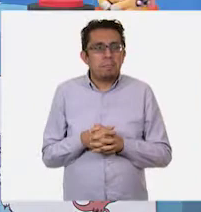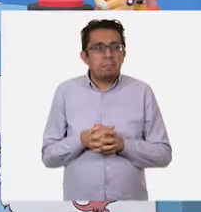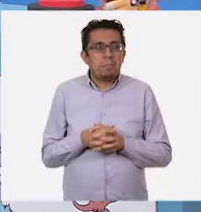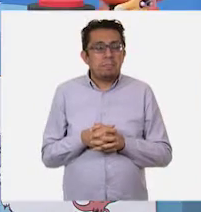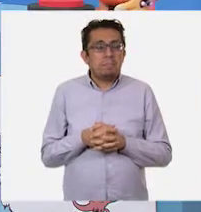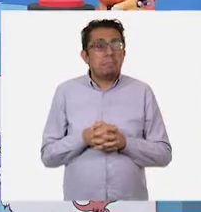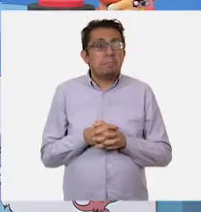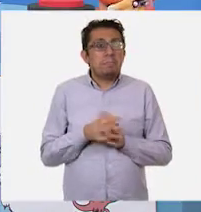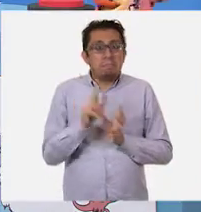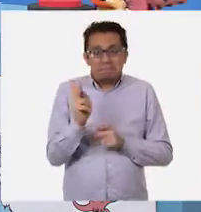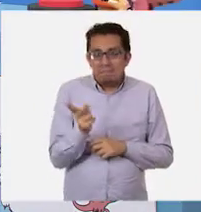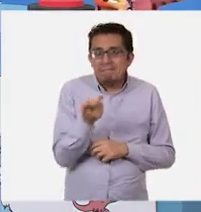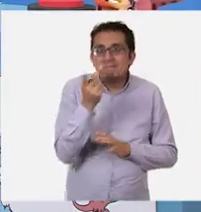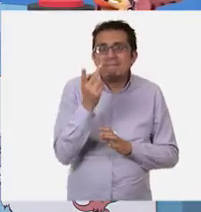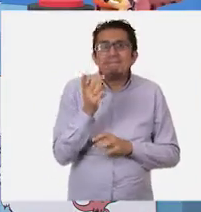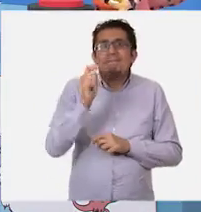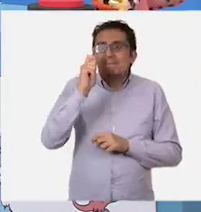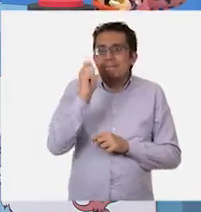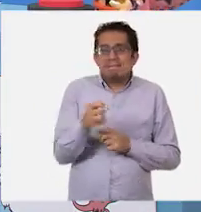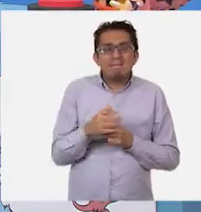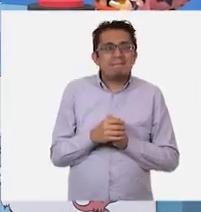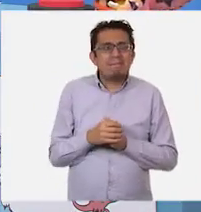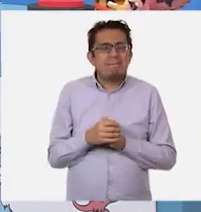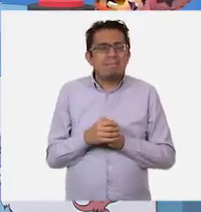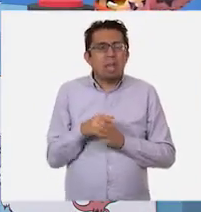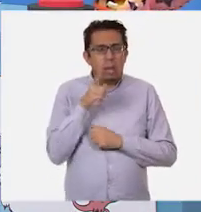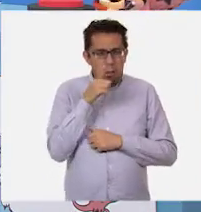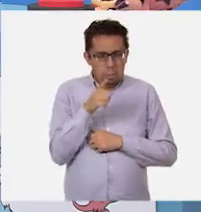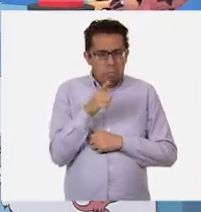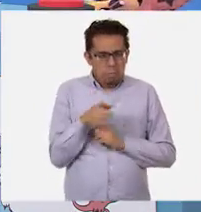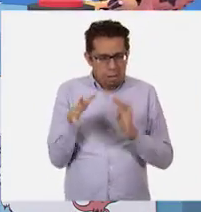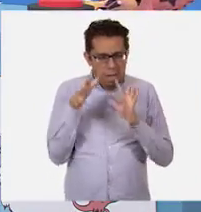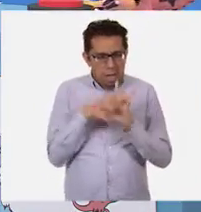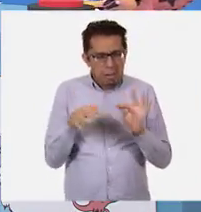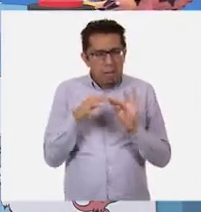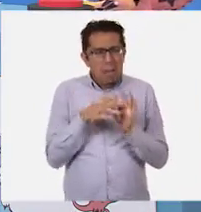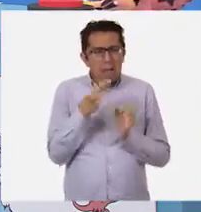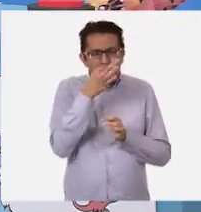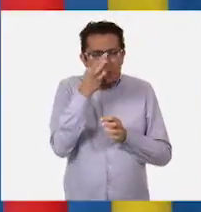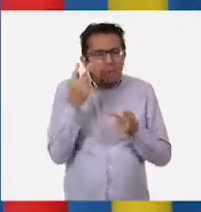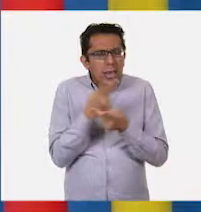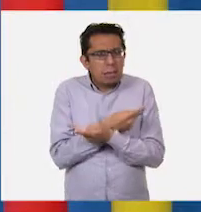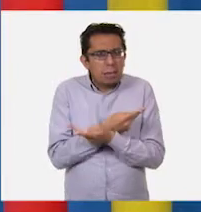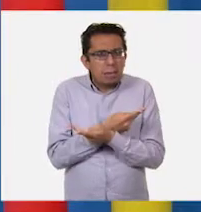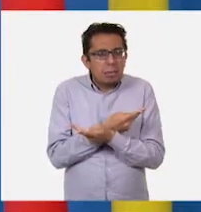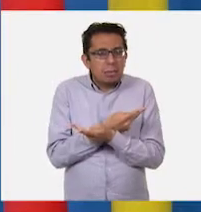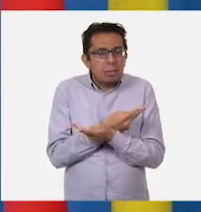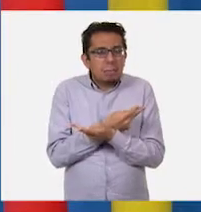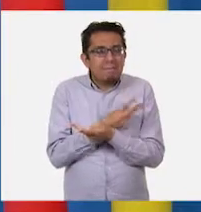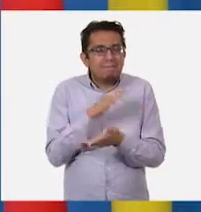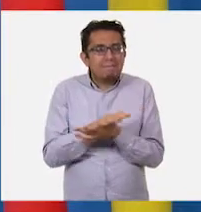Y la pregunta es... ¿Puedes explicar qué le pasó a la fresa?